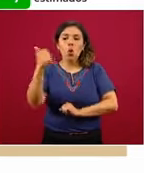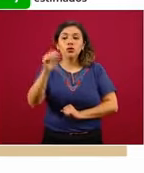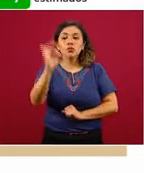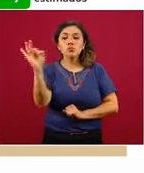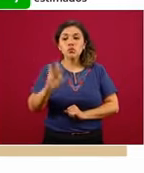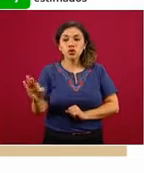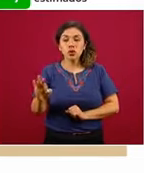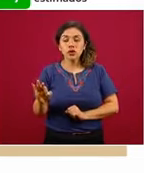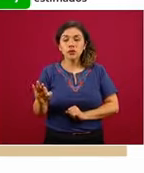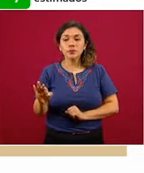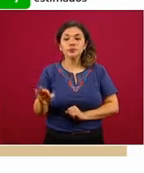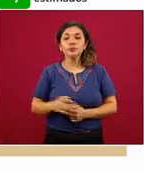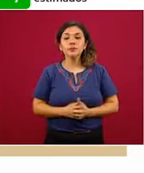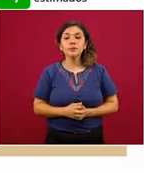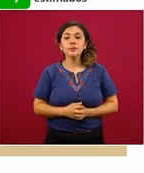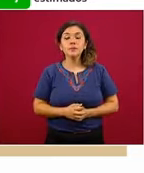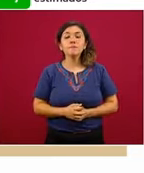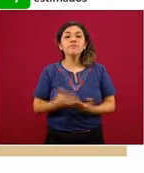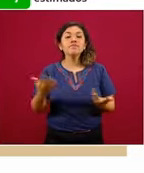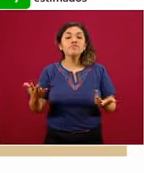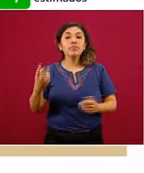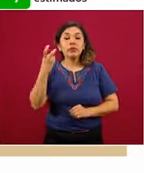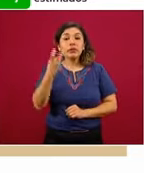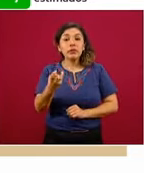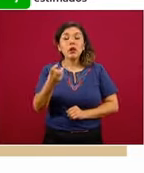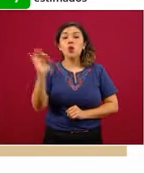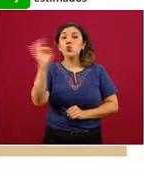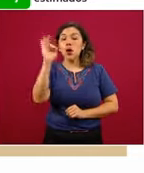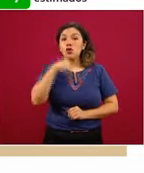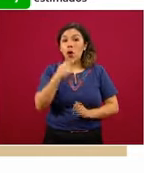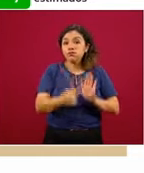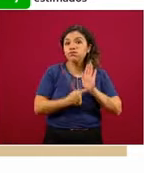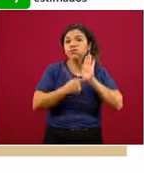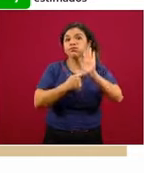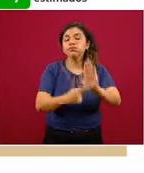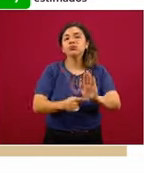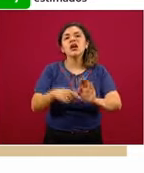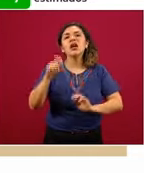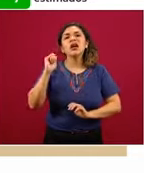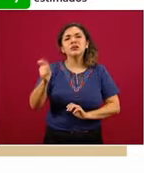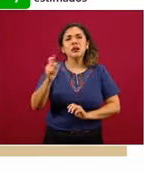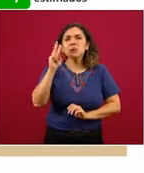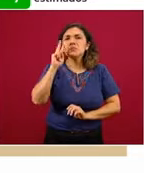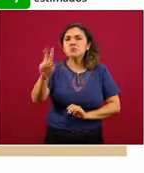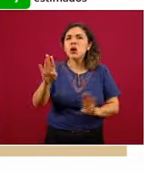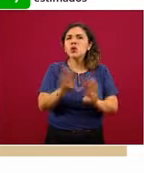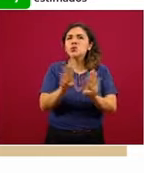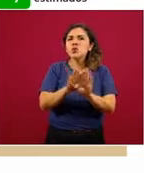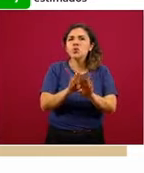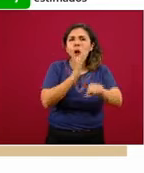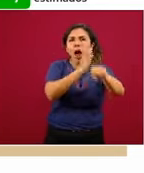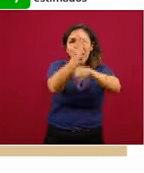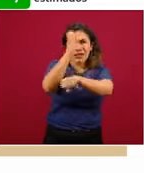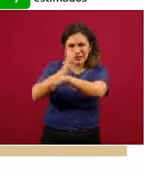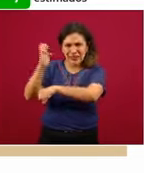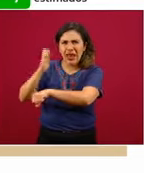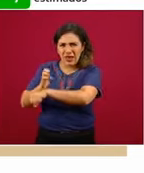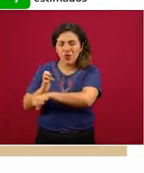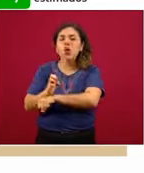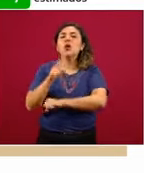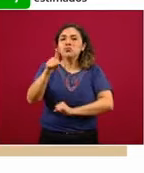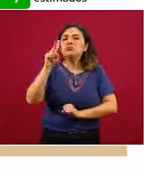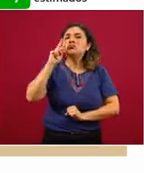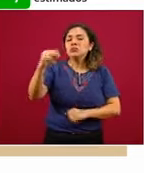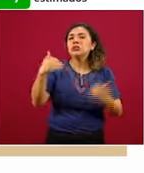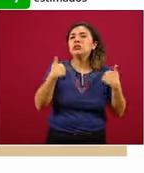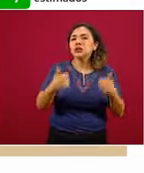epidemia activa de COVID-19 en el país. Y cuando presentamos el panorama de las entidades federativas,